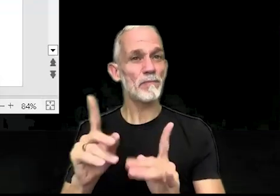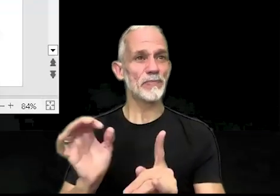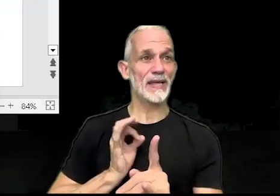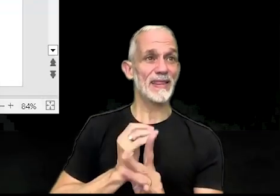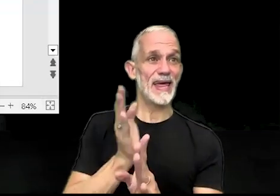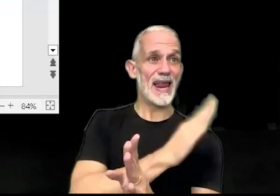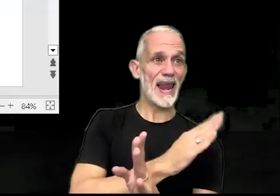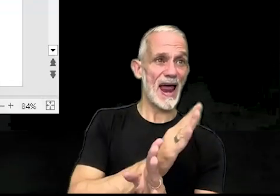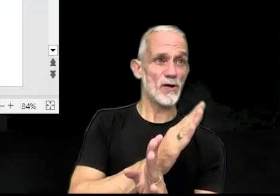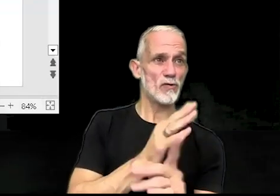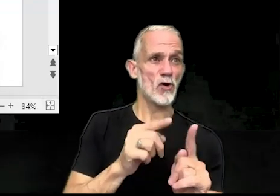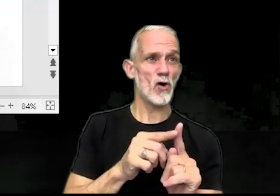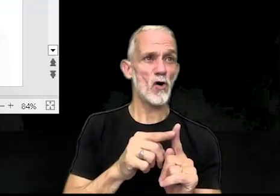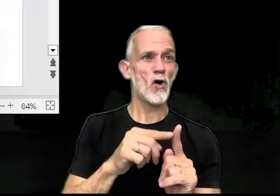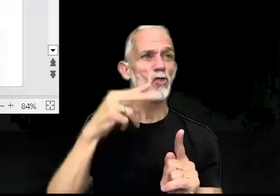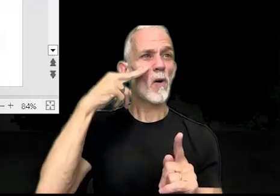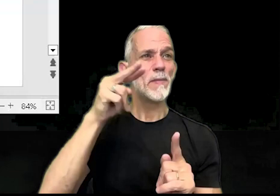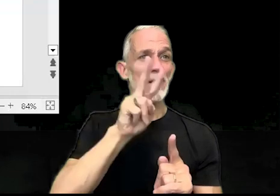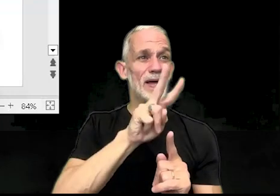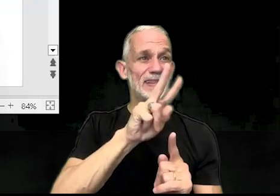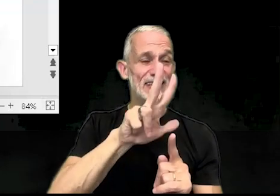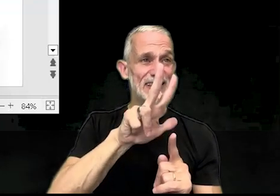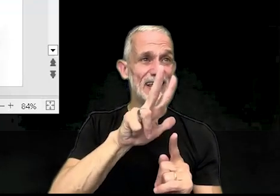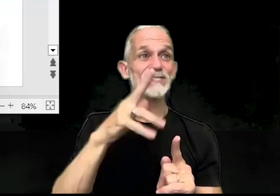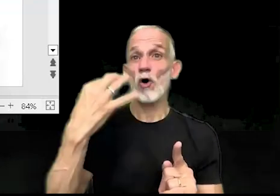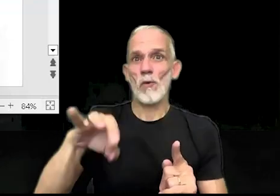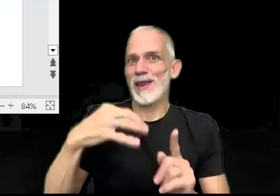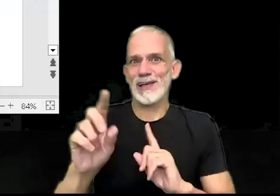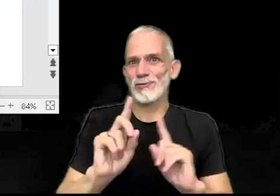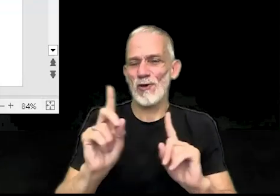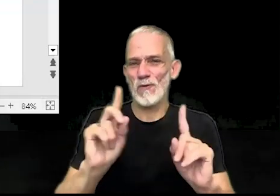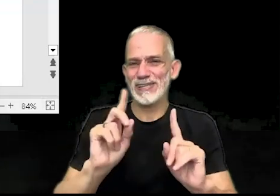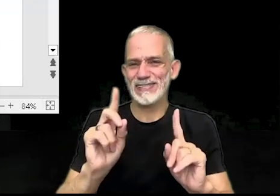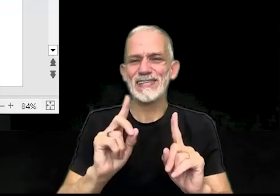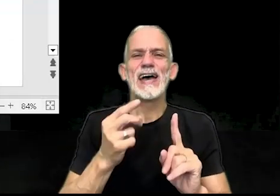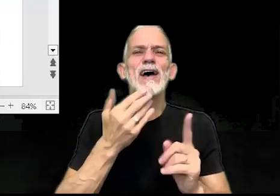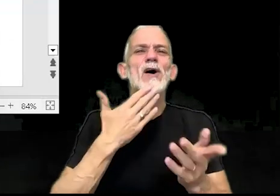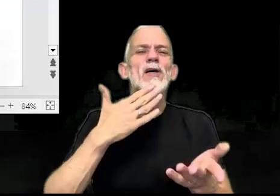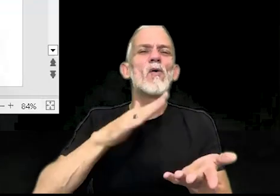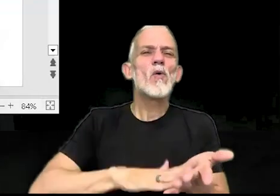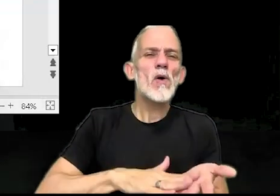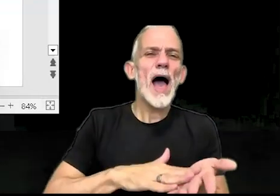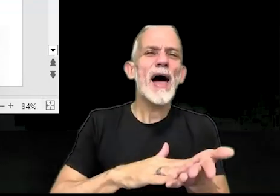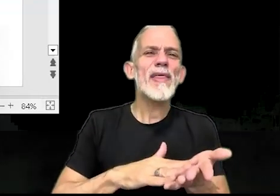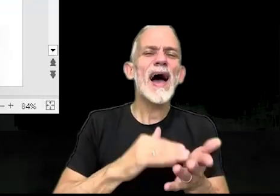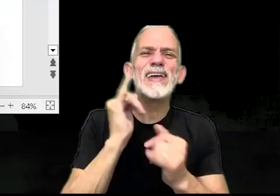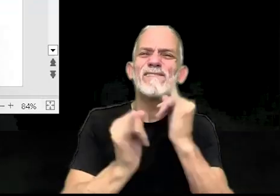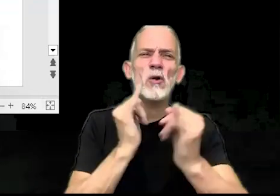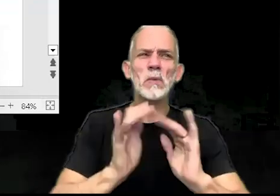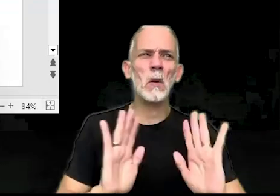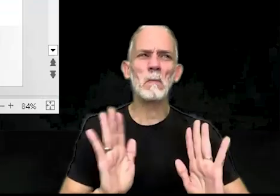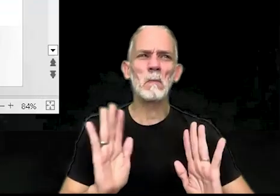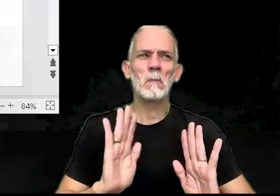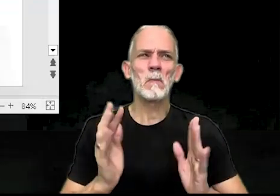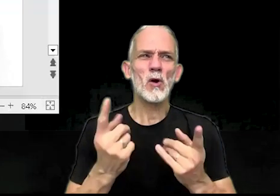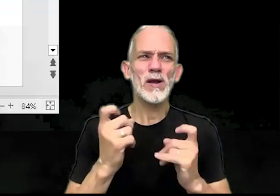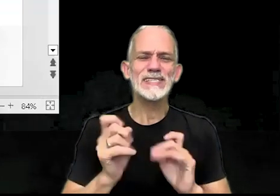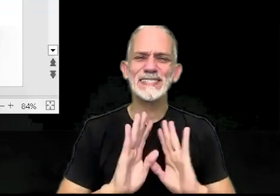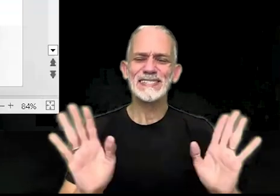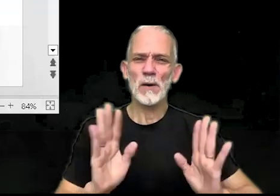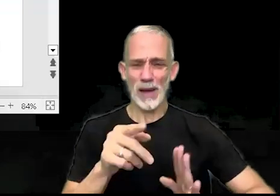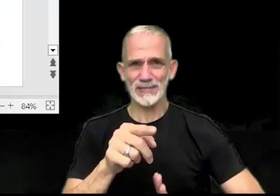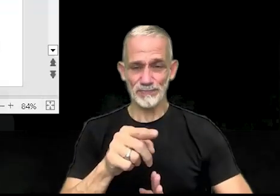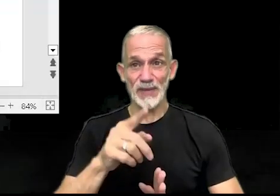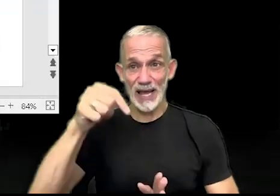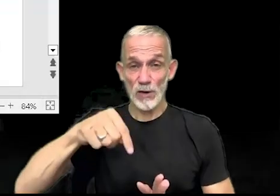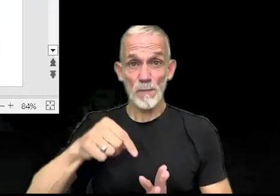año 2023 dejó de ser obligatoria la declaración jurada informativa de ganancias.